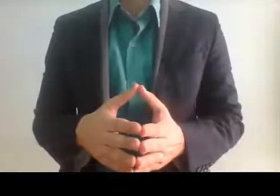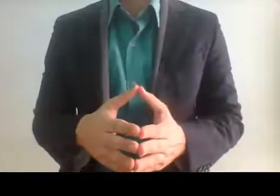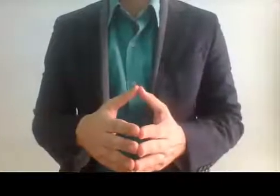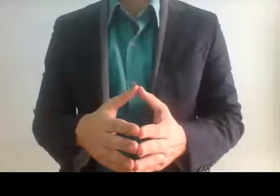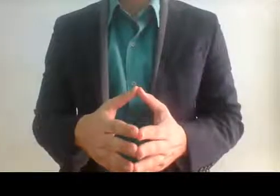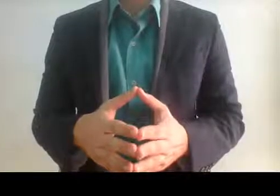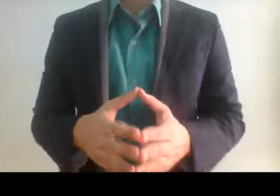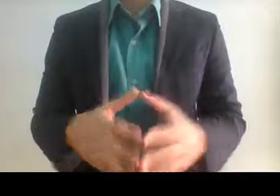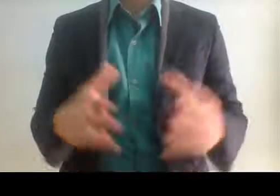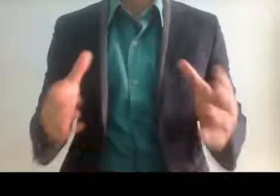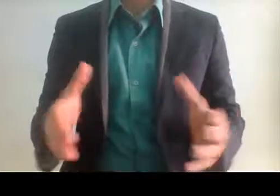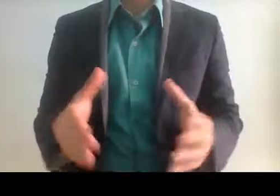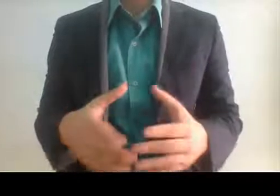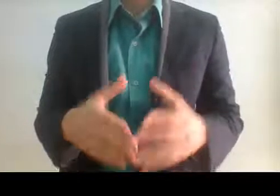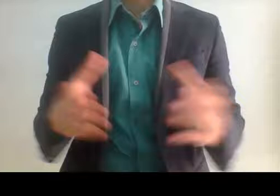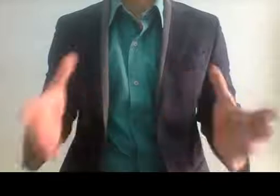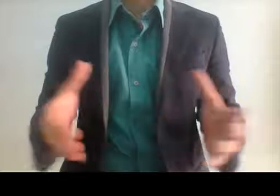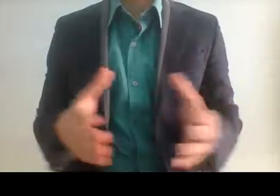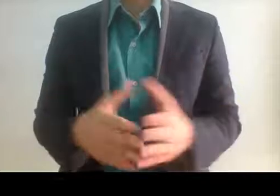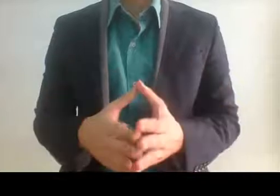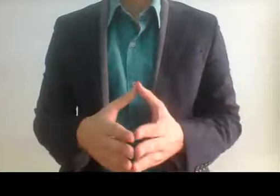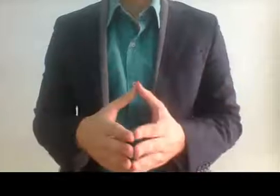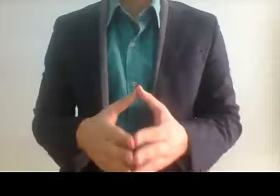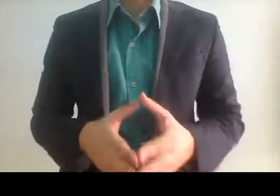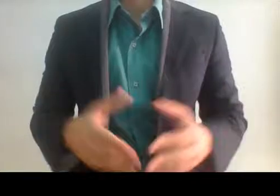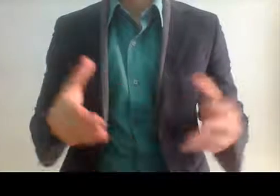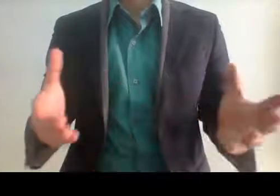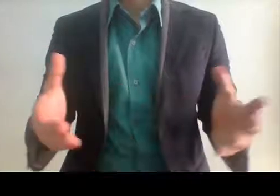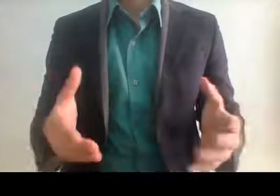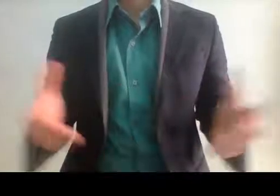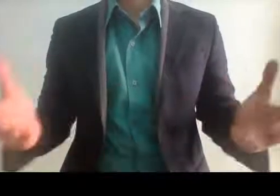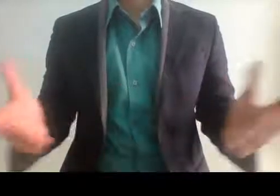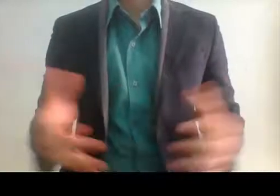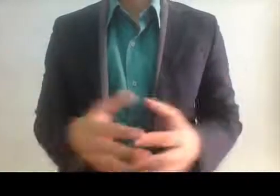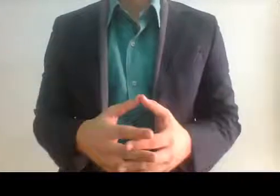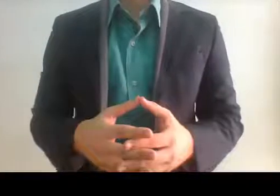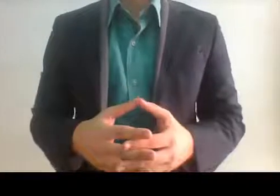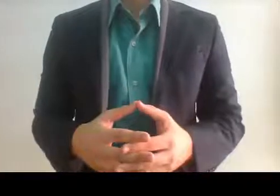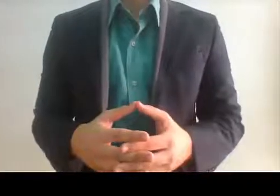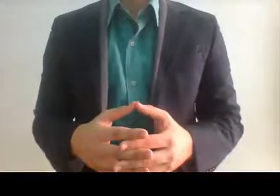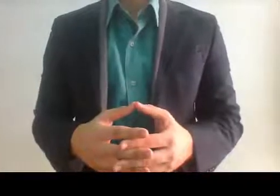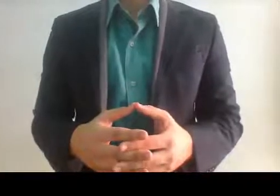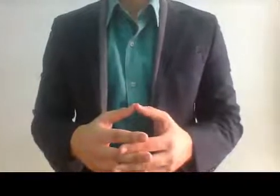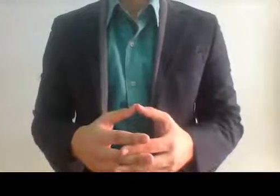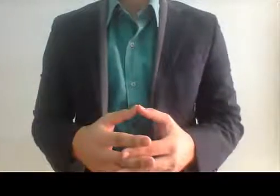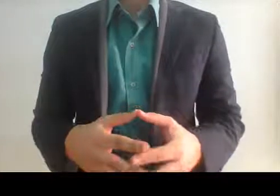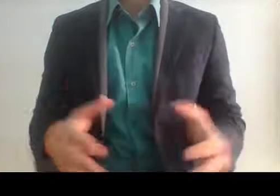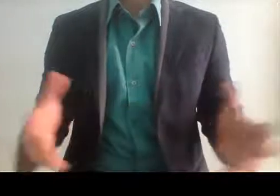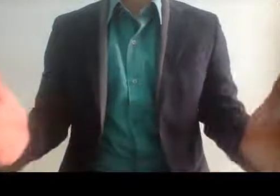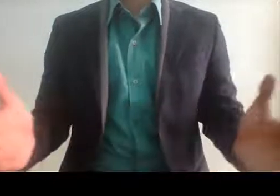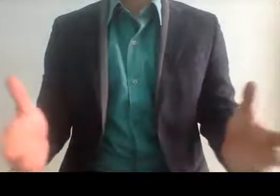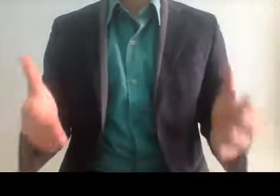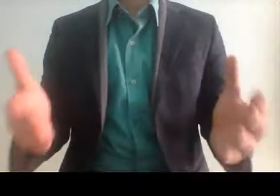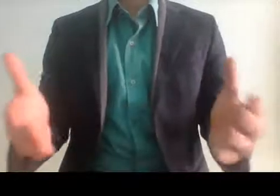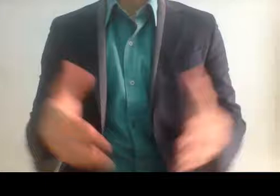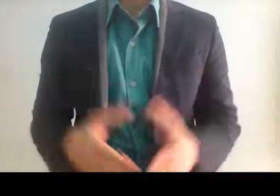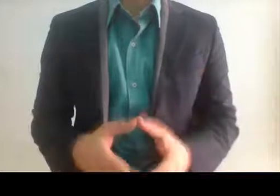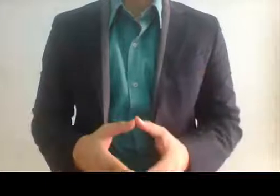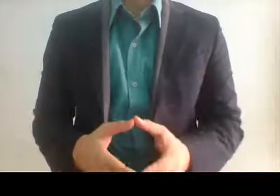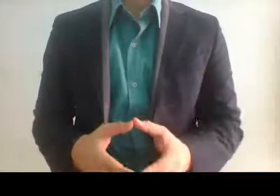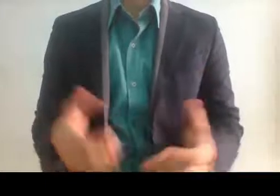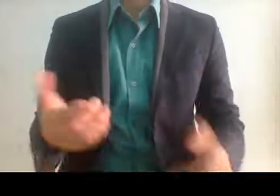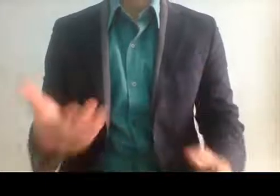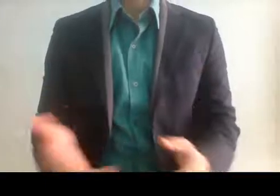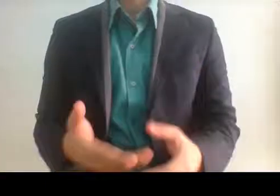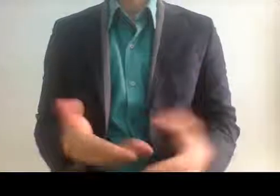luego a las autoridades iniciar un ataque frontal contra estos mismos delincuentes. Pero bueno, la nota es muy cortita, simplemente quería mencionarles eso. Y bueno, si esto les